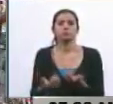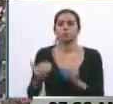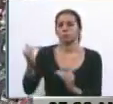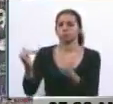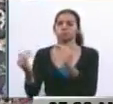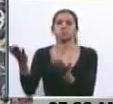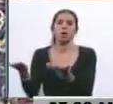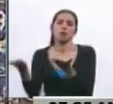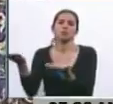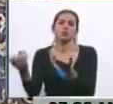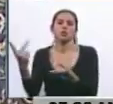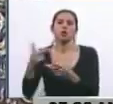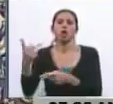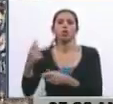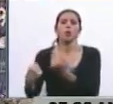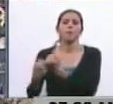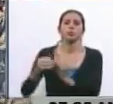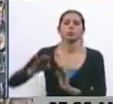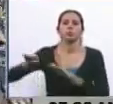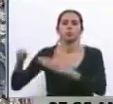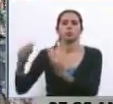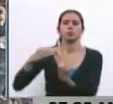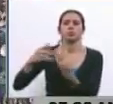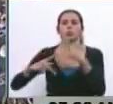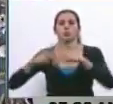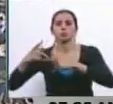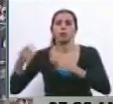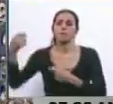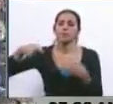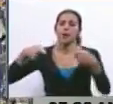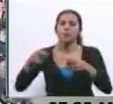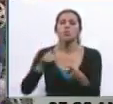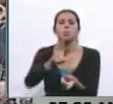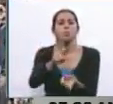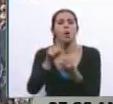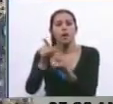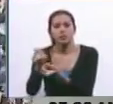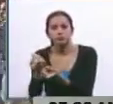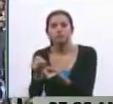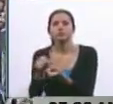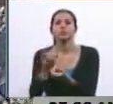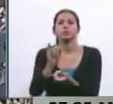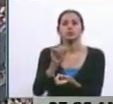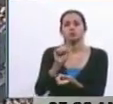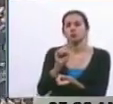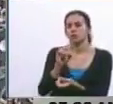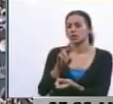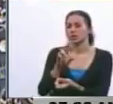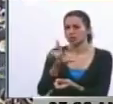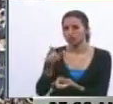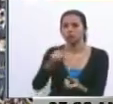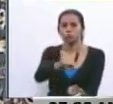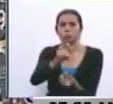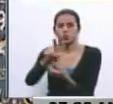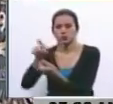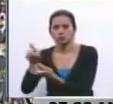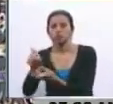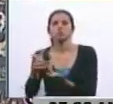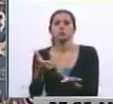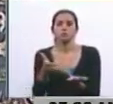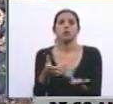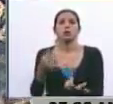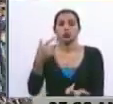para producir dividendos. Pagamos impuestos sobre la renta, o sea, somos una de